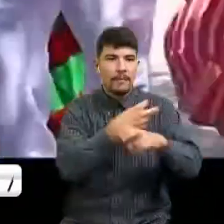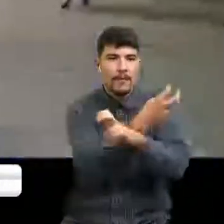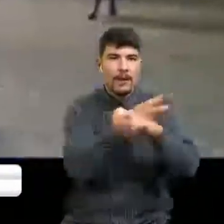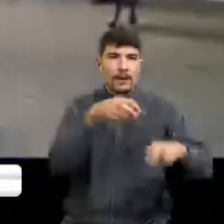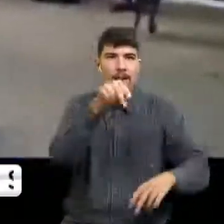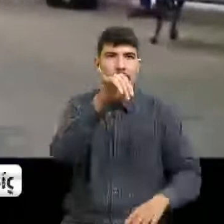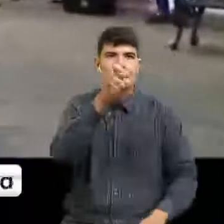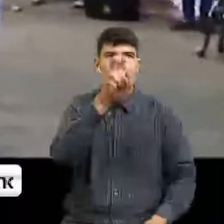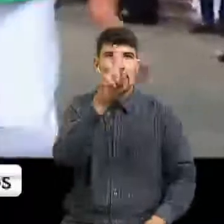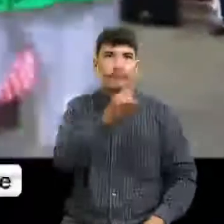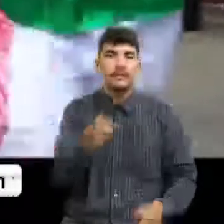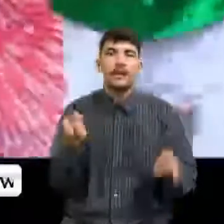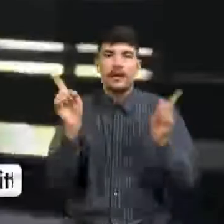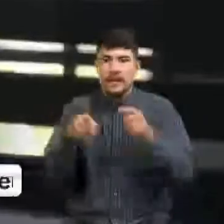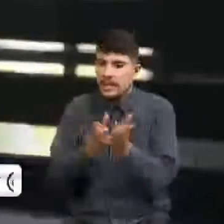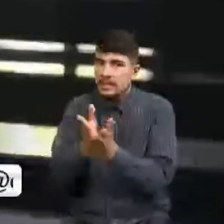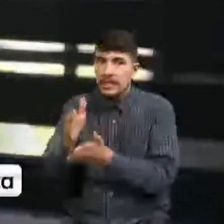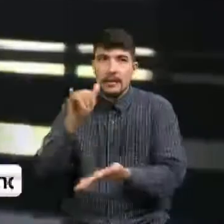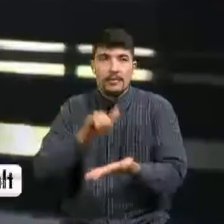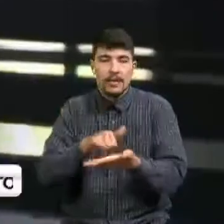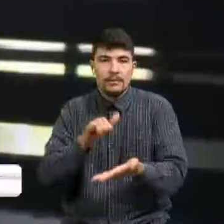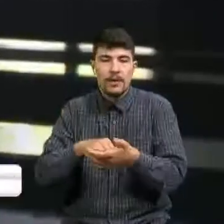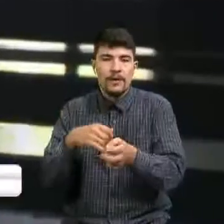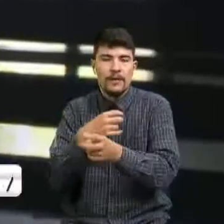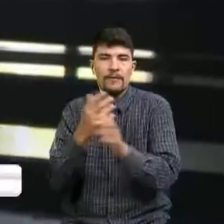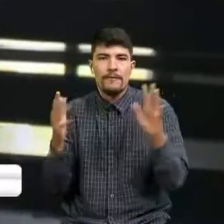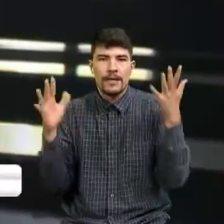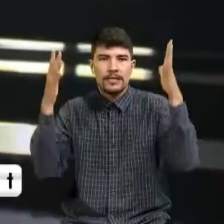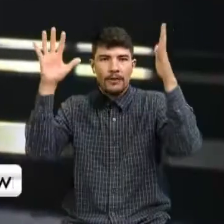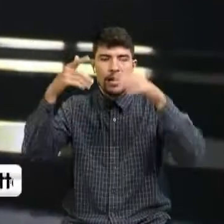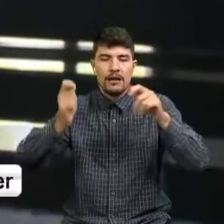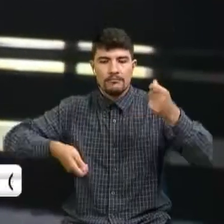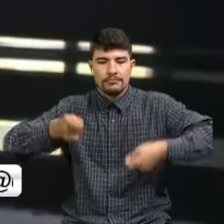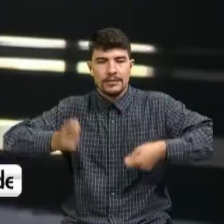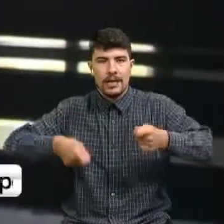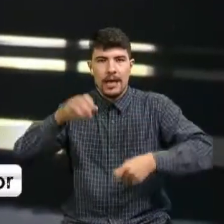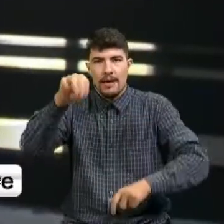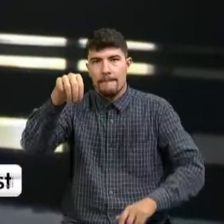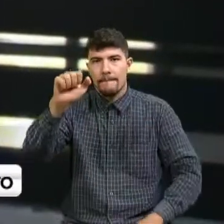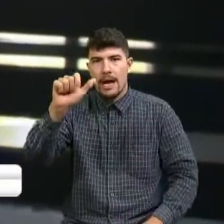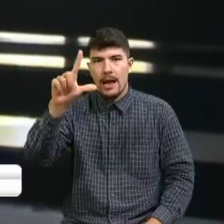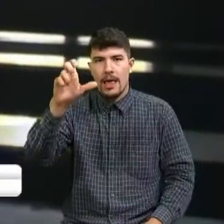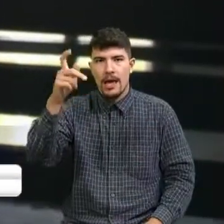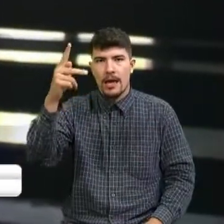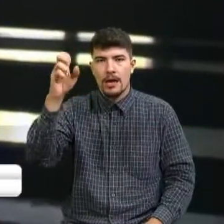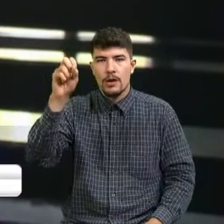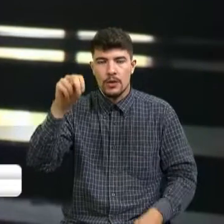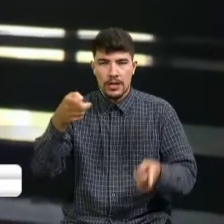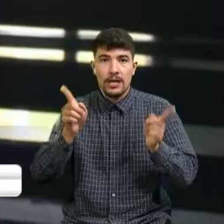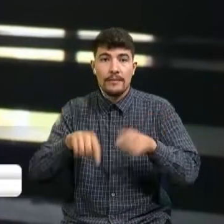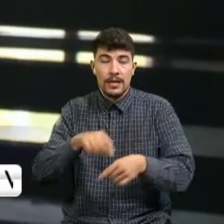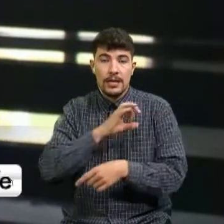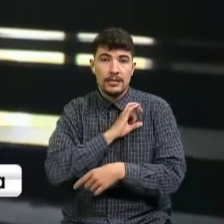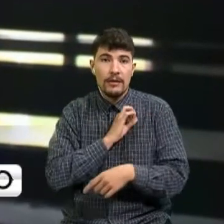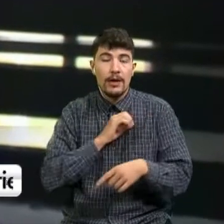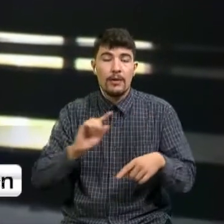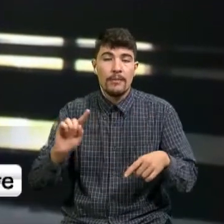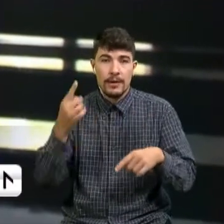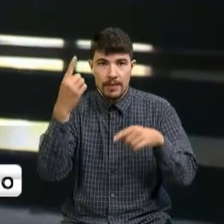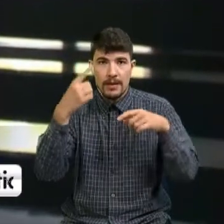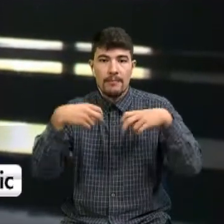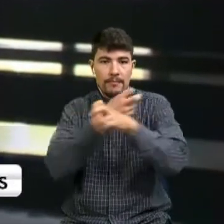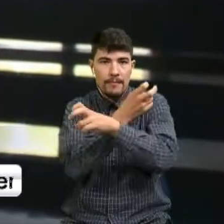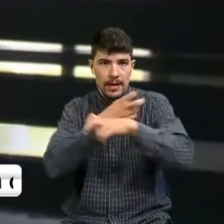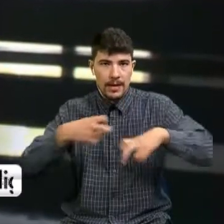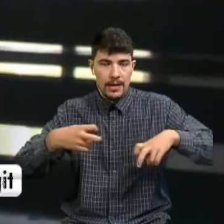también a seguir con el Festival de Orquestas en el Malecón, y el día sábado también tendremos estas actividades en el Parque Principal, vamos a